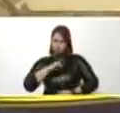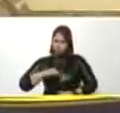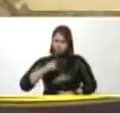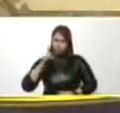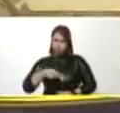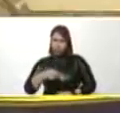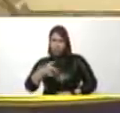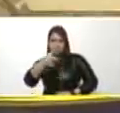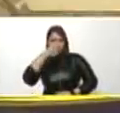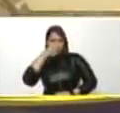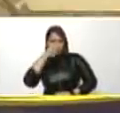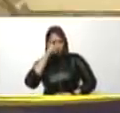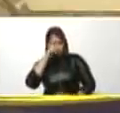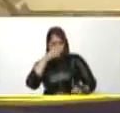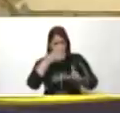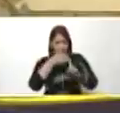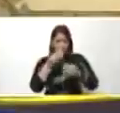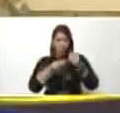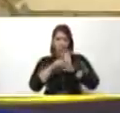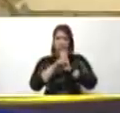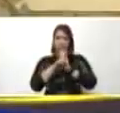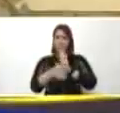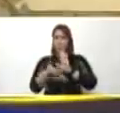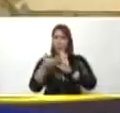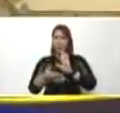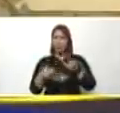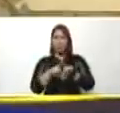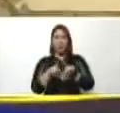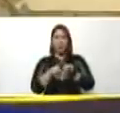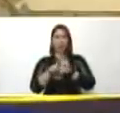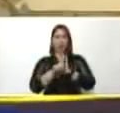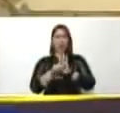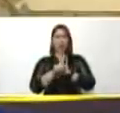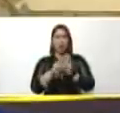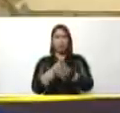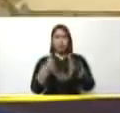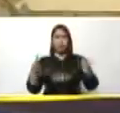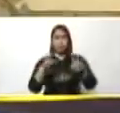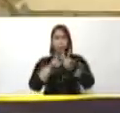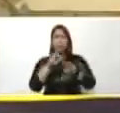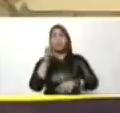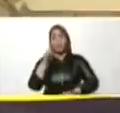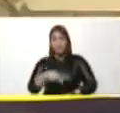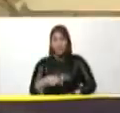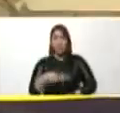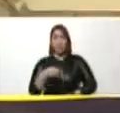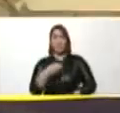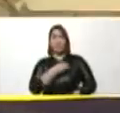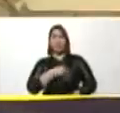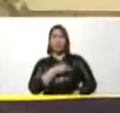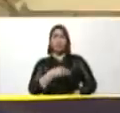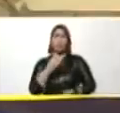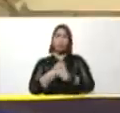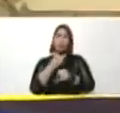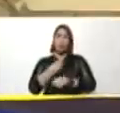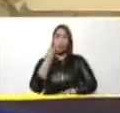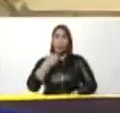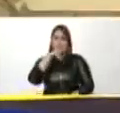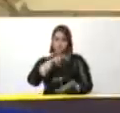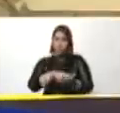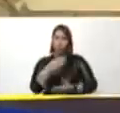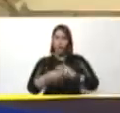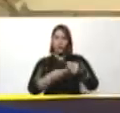encima. Leyes tan importantes como la ley de la gran misión Chamba Juvenil que ustedes aprobaron para